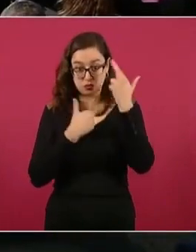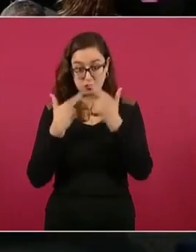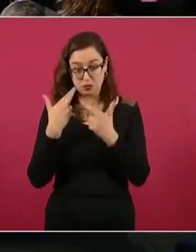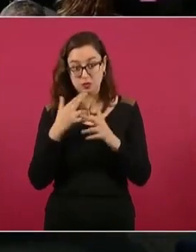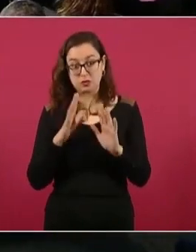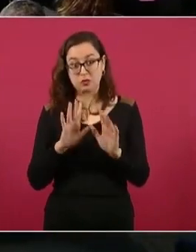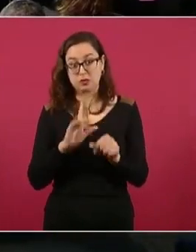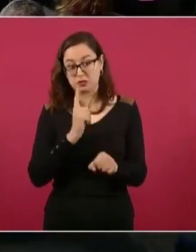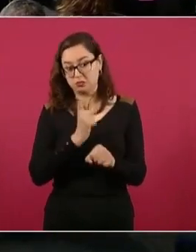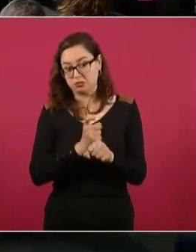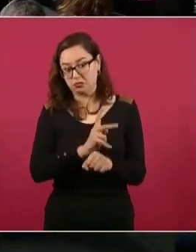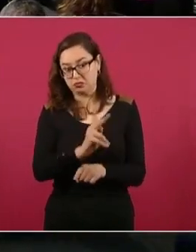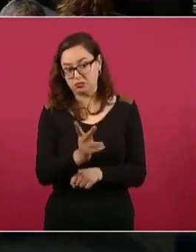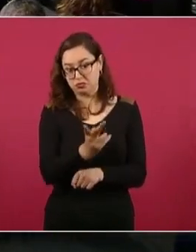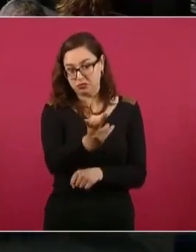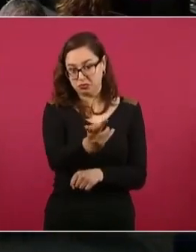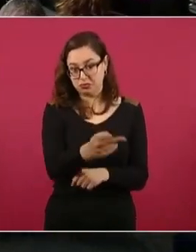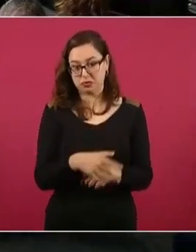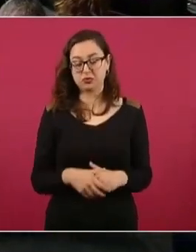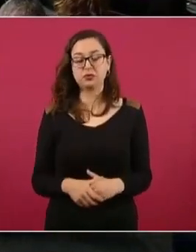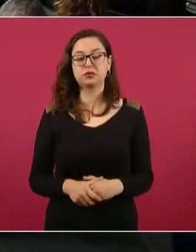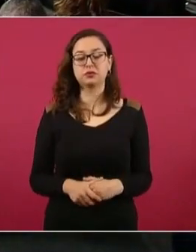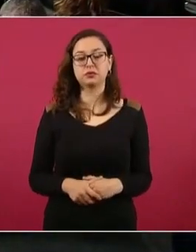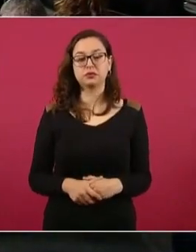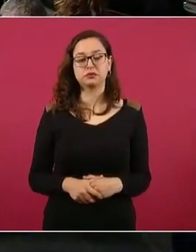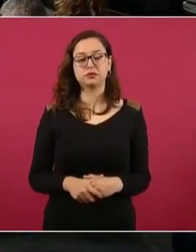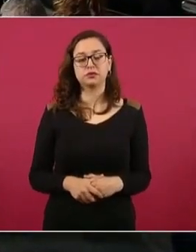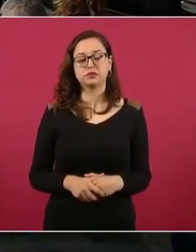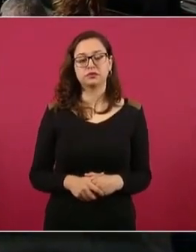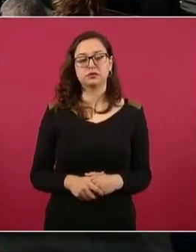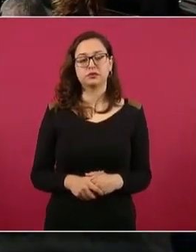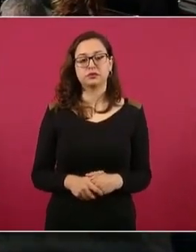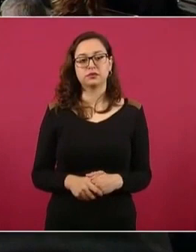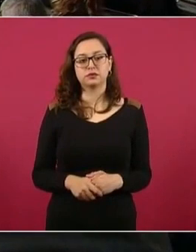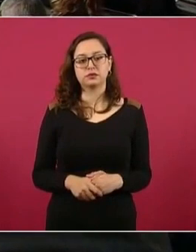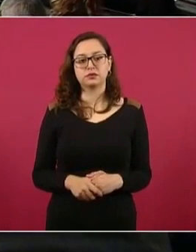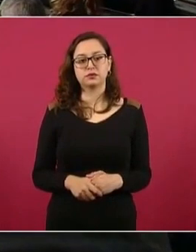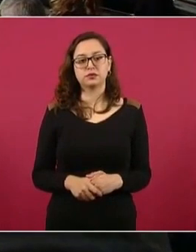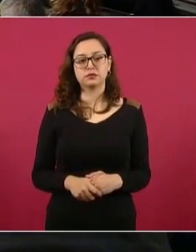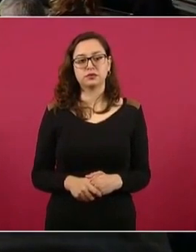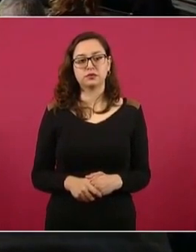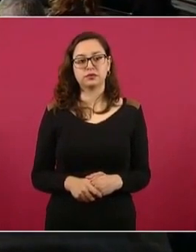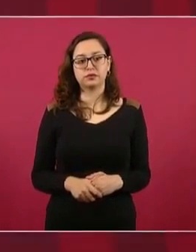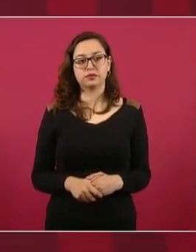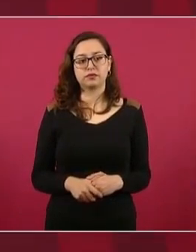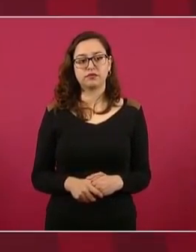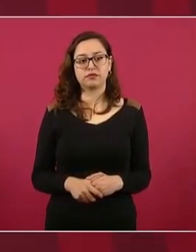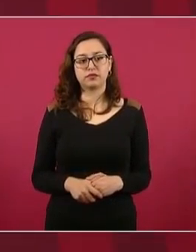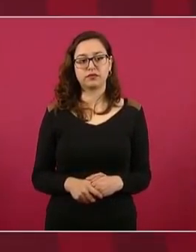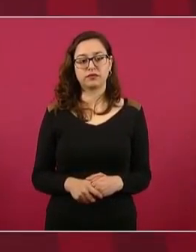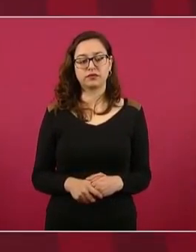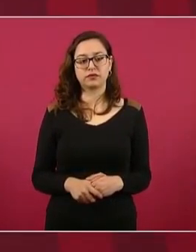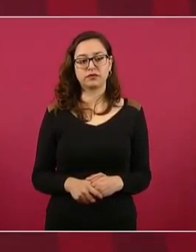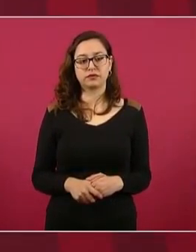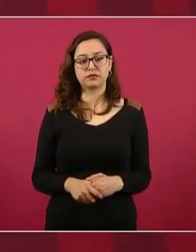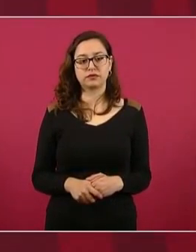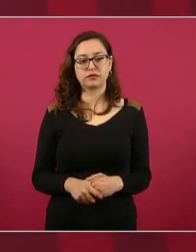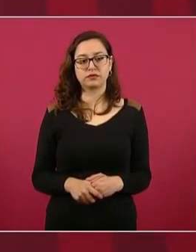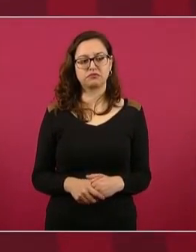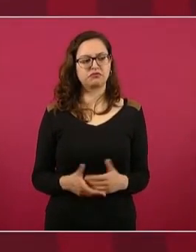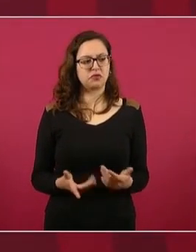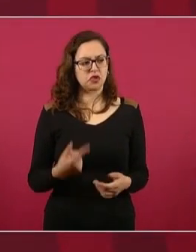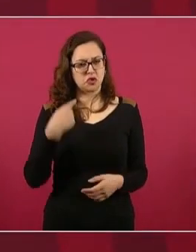Pues mira, yo creo que el más indicado para responder es el doctor